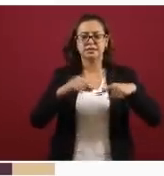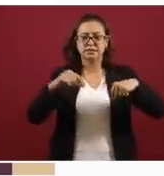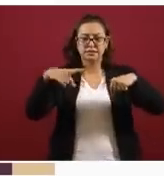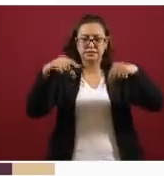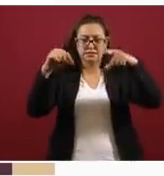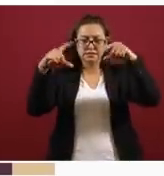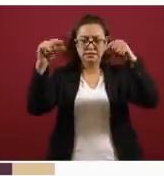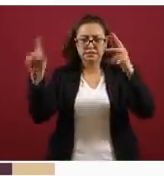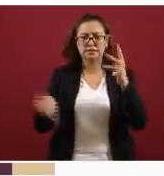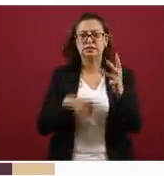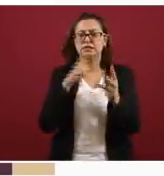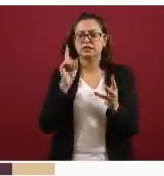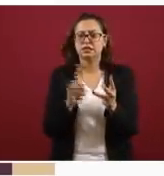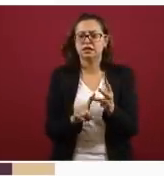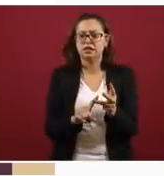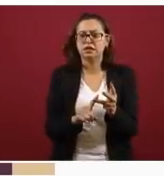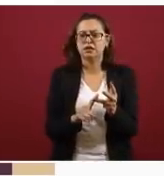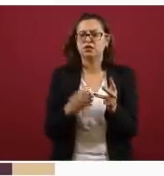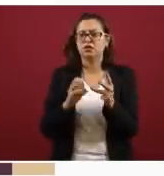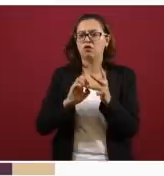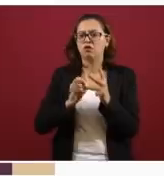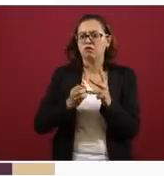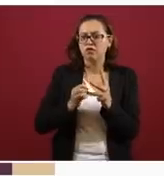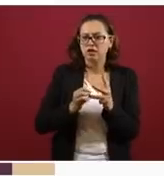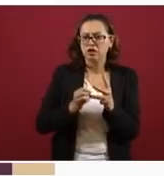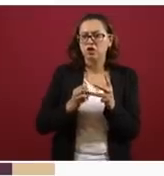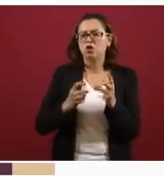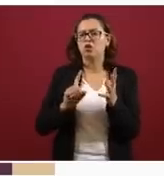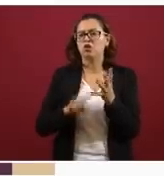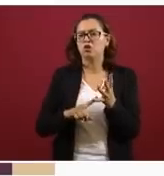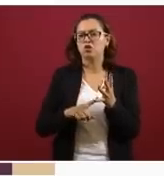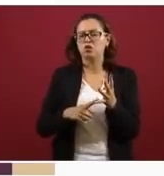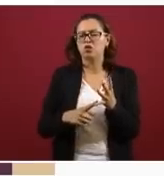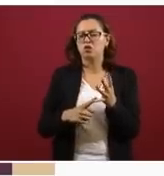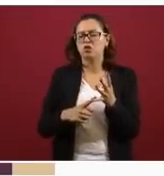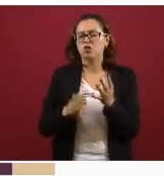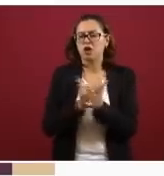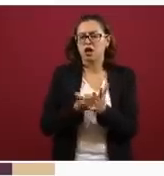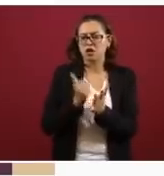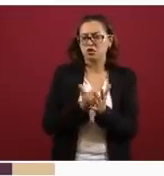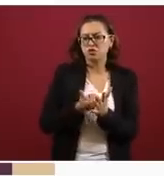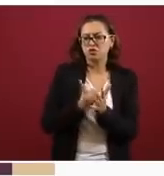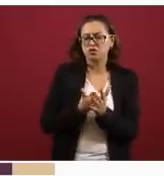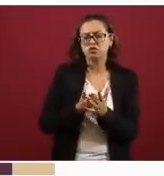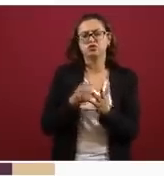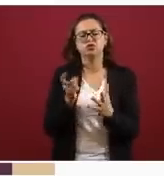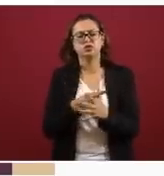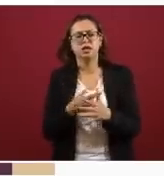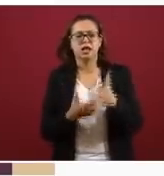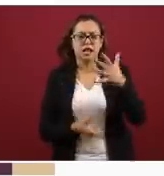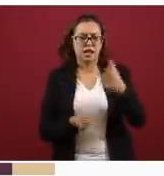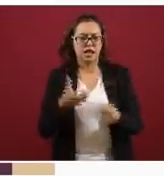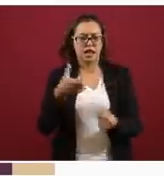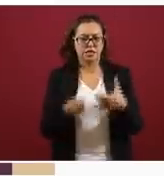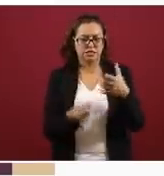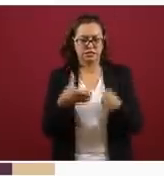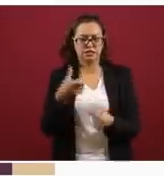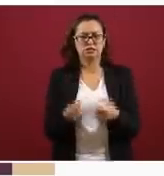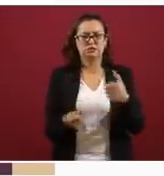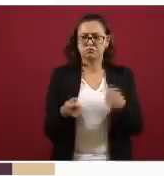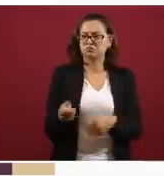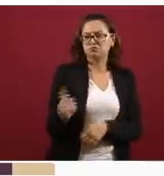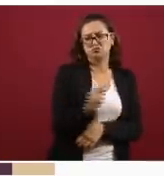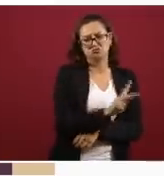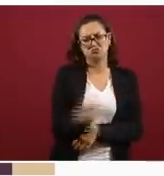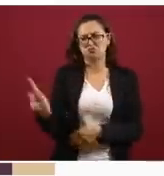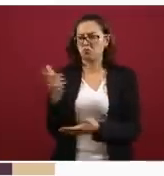fluida. Esto se logra al garantizarle precios competitivos a todos nuestros pequeños y medianos productores.